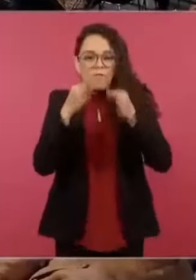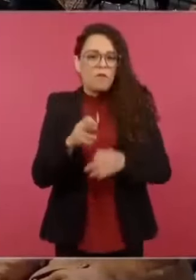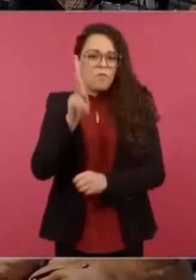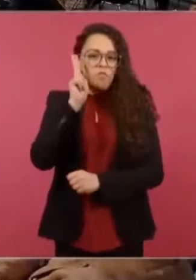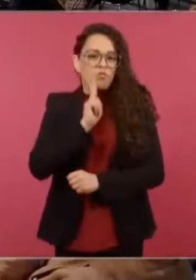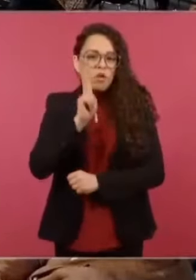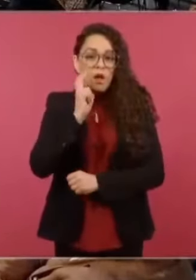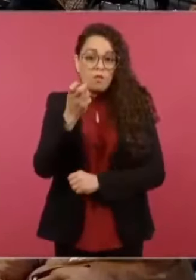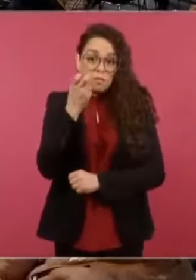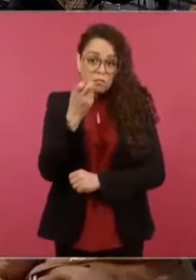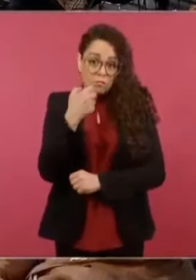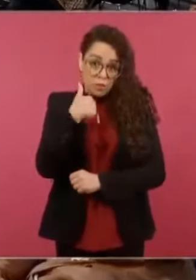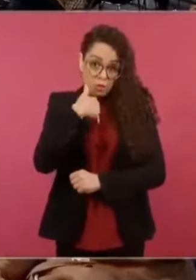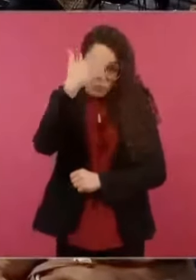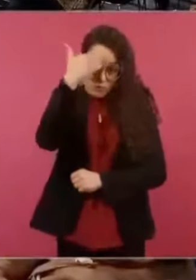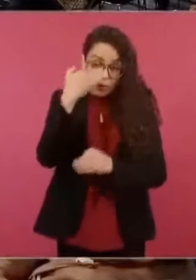Bueno,